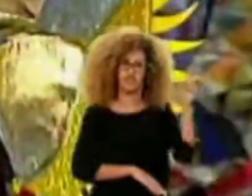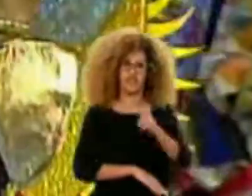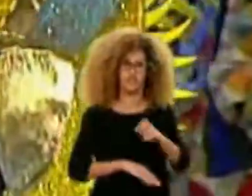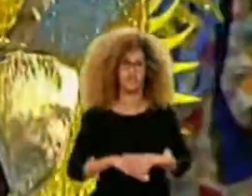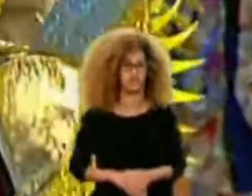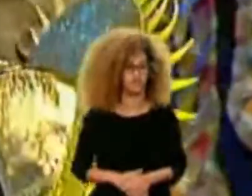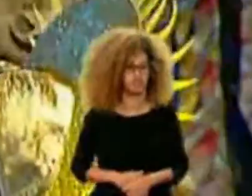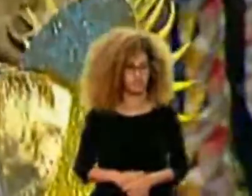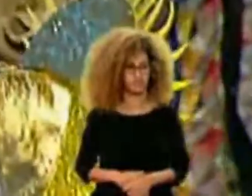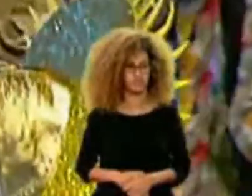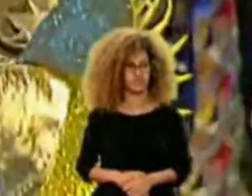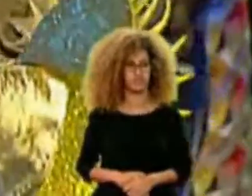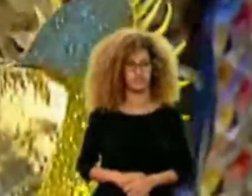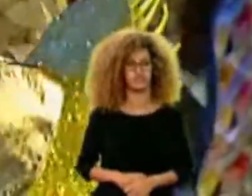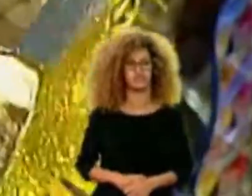hoy llegamos hasta aquí.